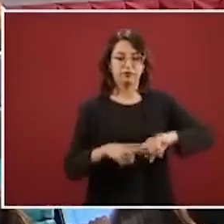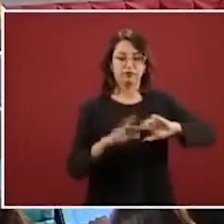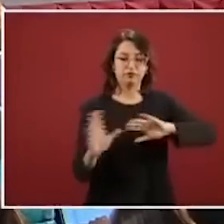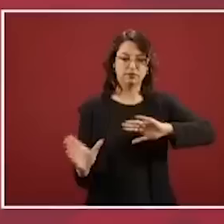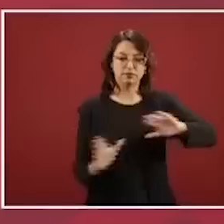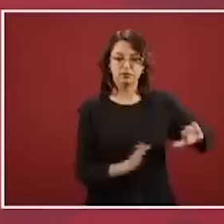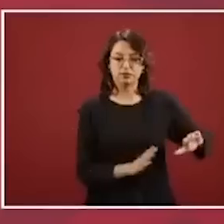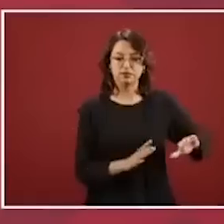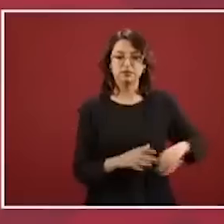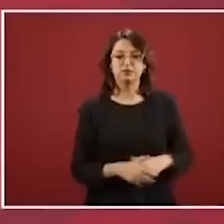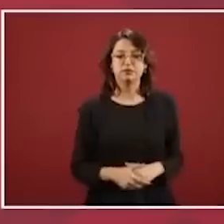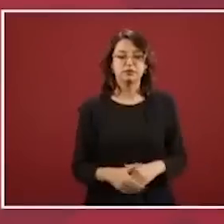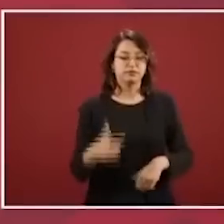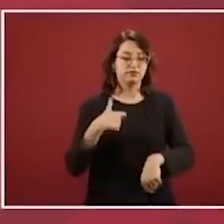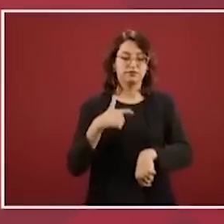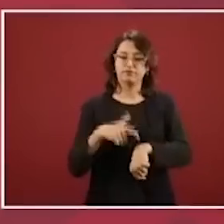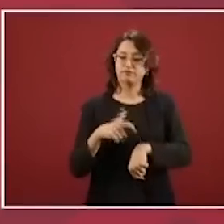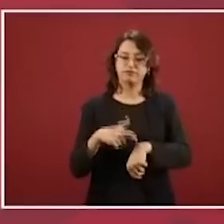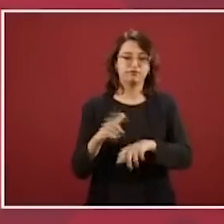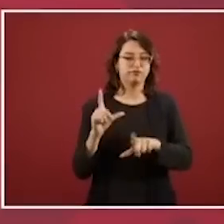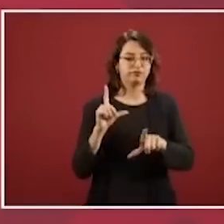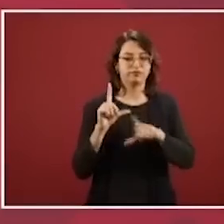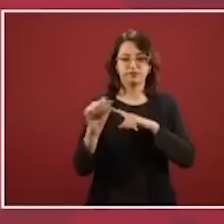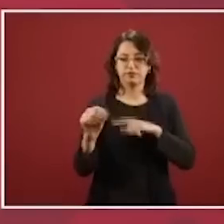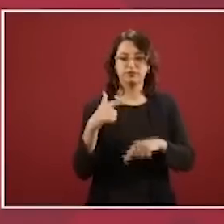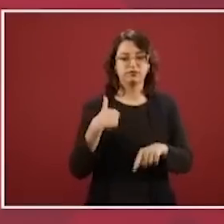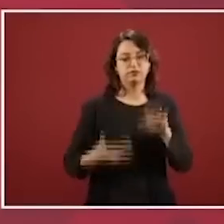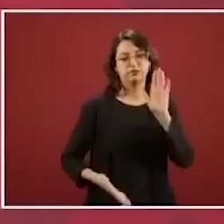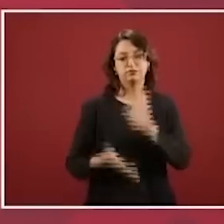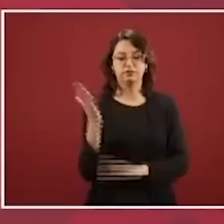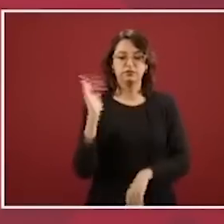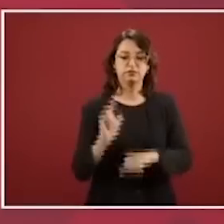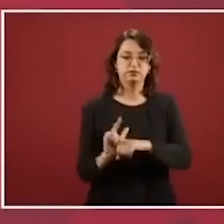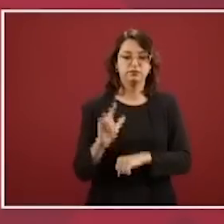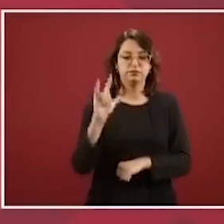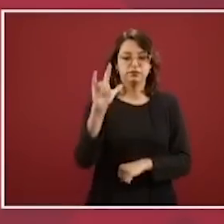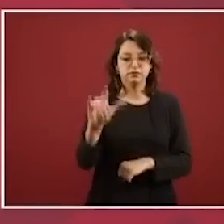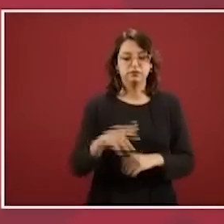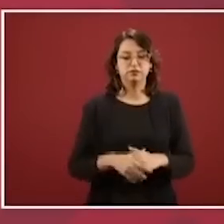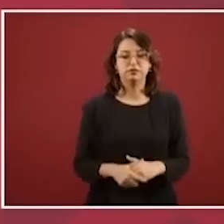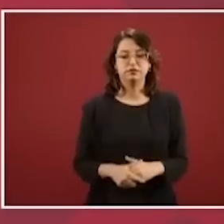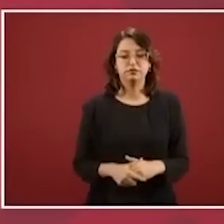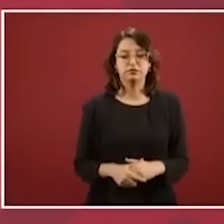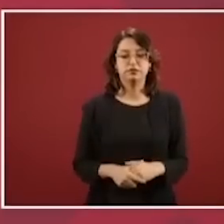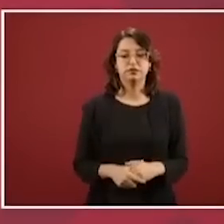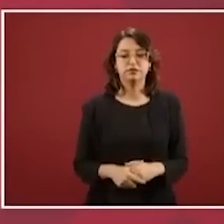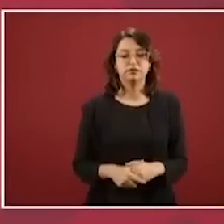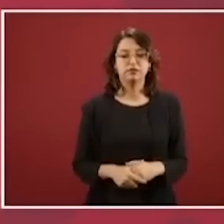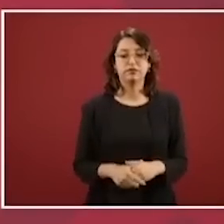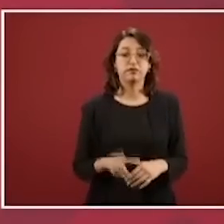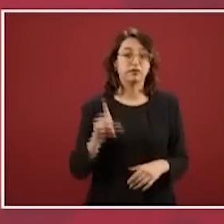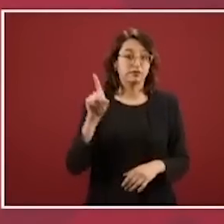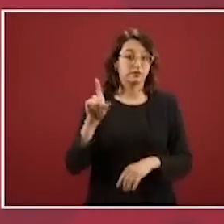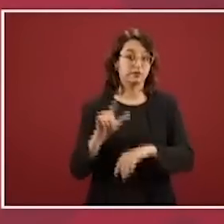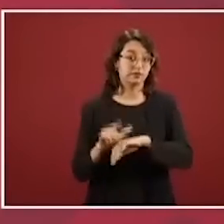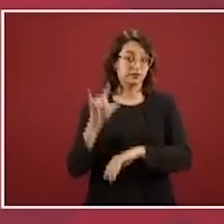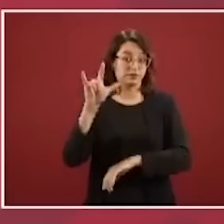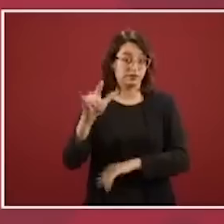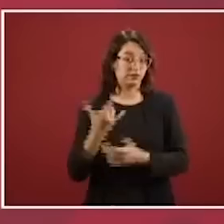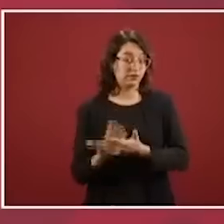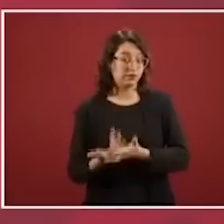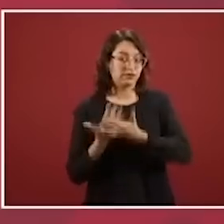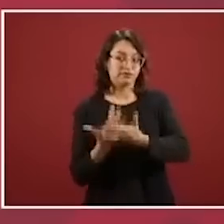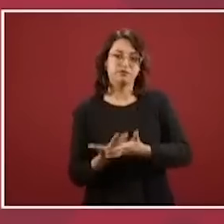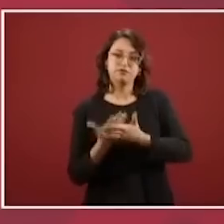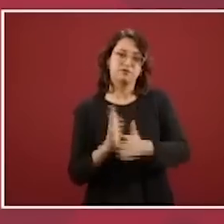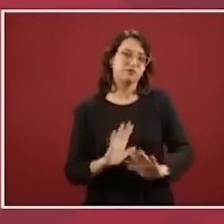yo ya se me terminó mi tiempo, si no, no llego al aeropuerto y no me esperan, porque